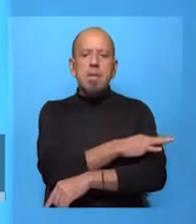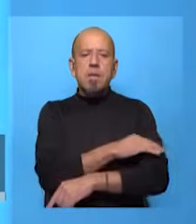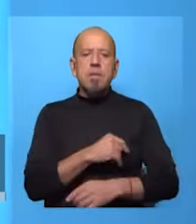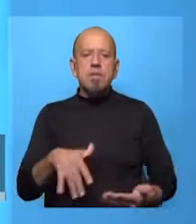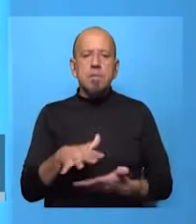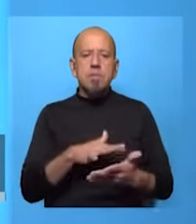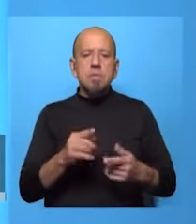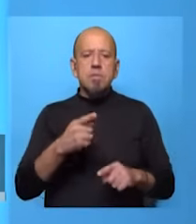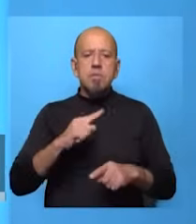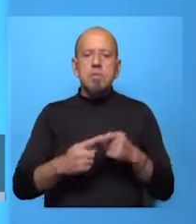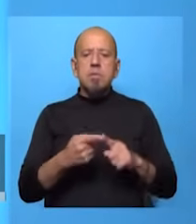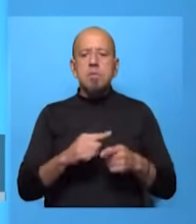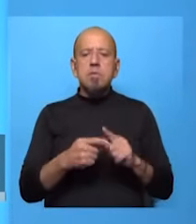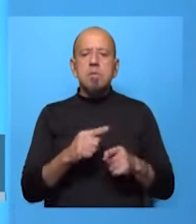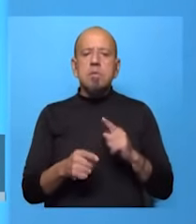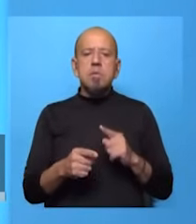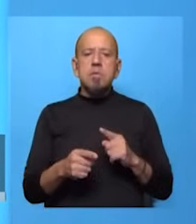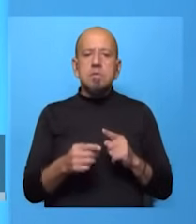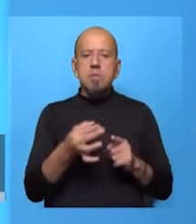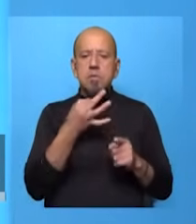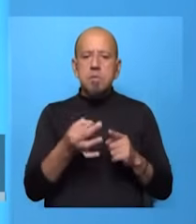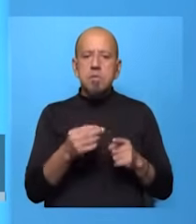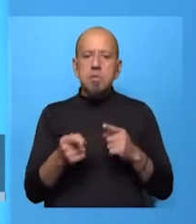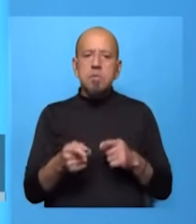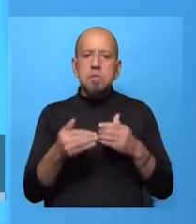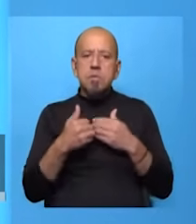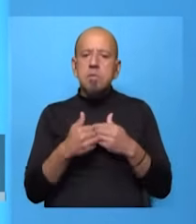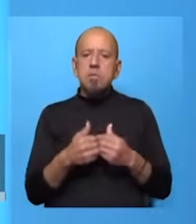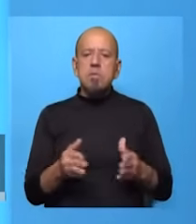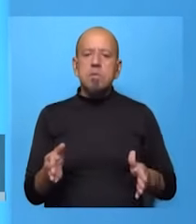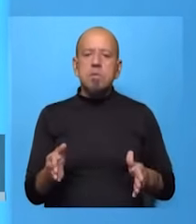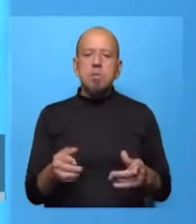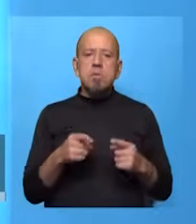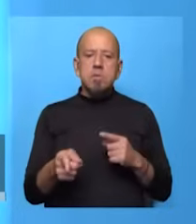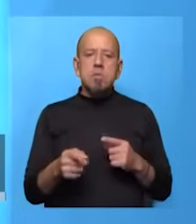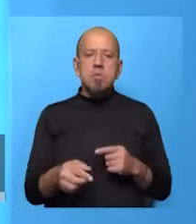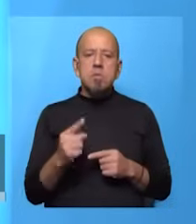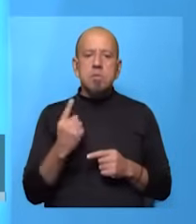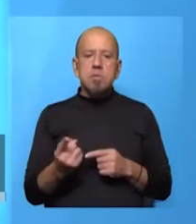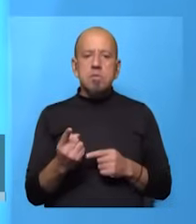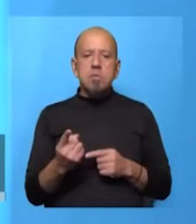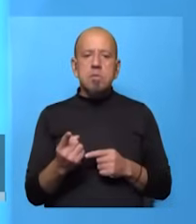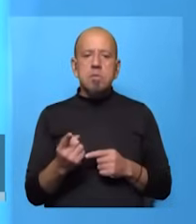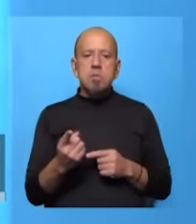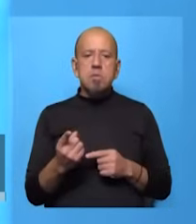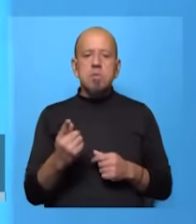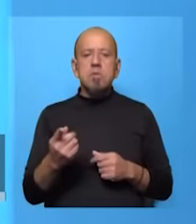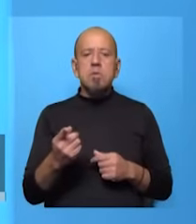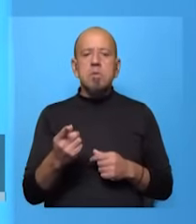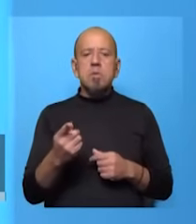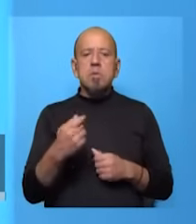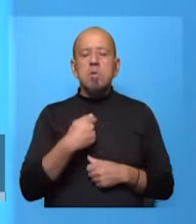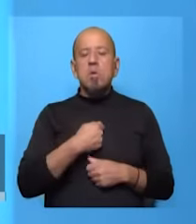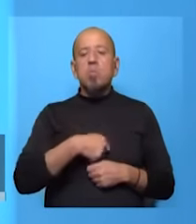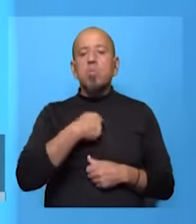barrio emblemático donde dicen los tejanos que ahí comenzó todo ahí fue la primer mateada de José Mujica a la salida